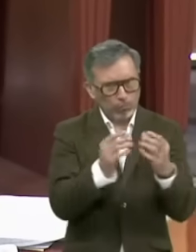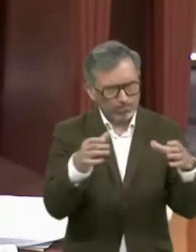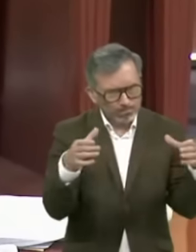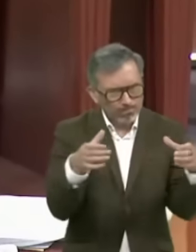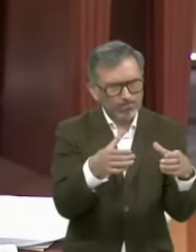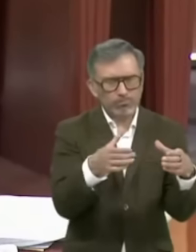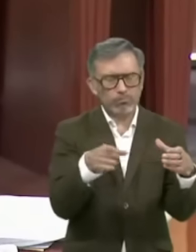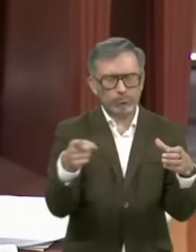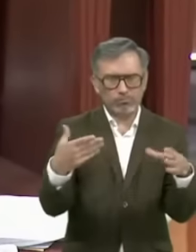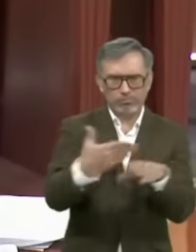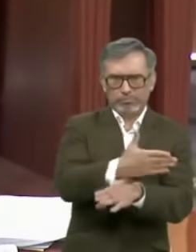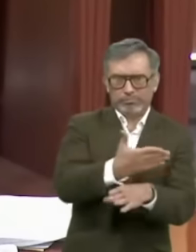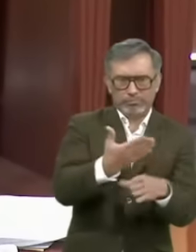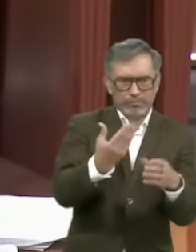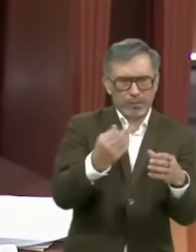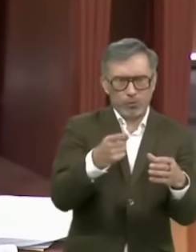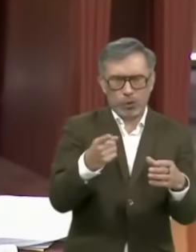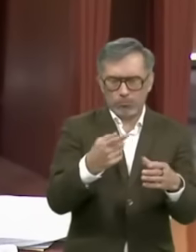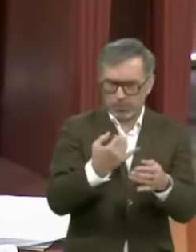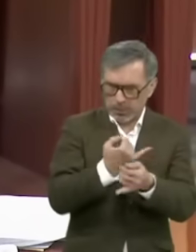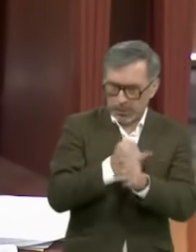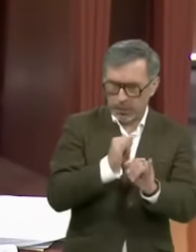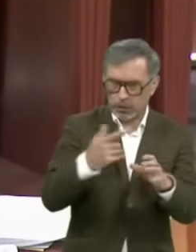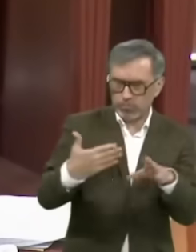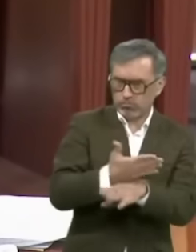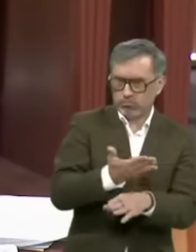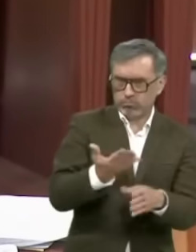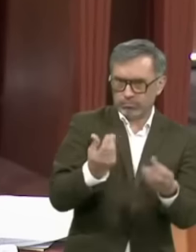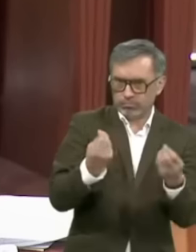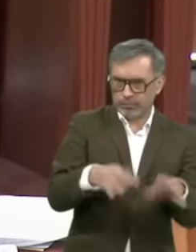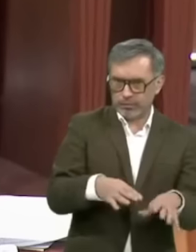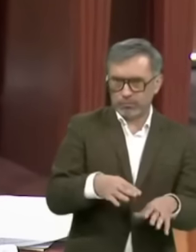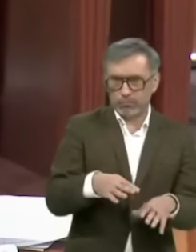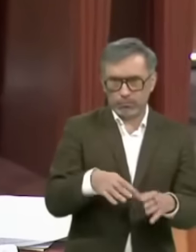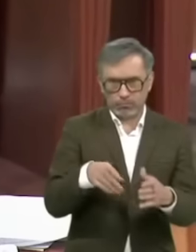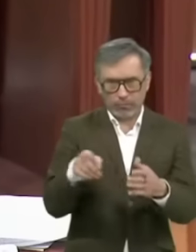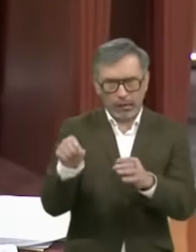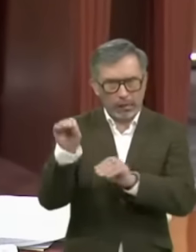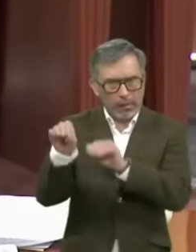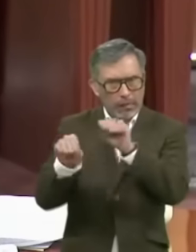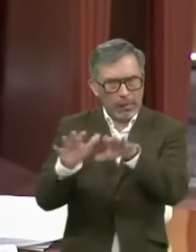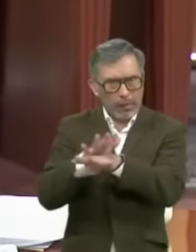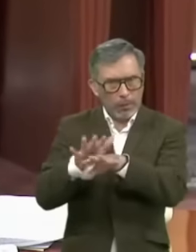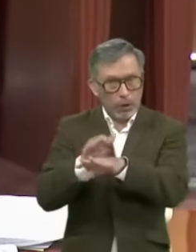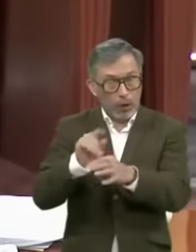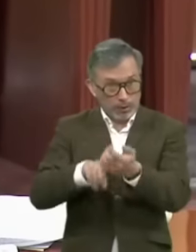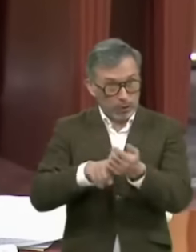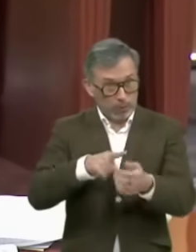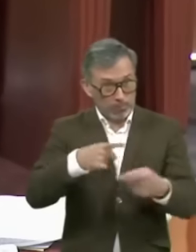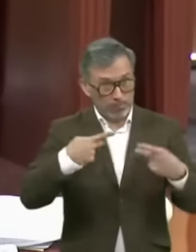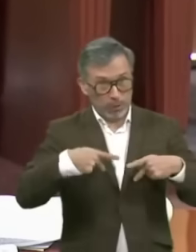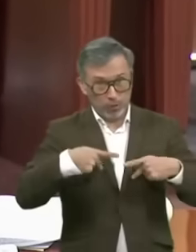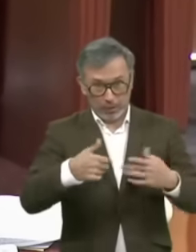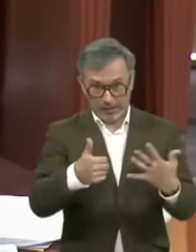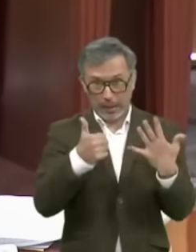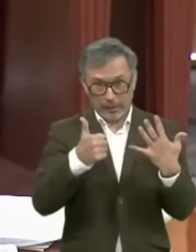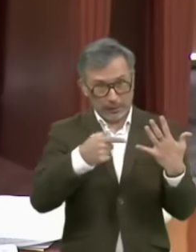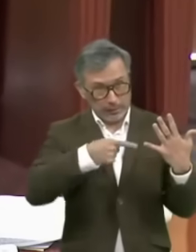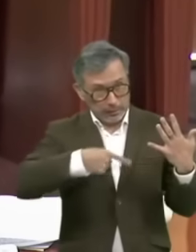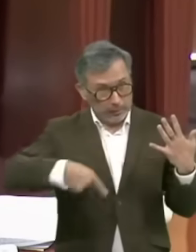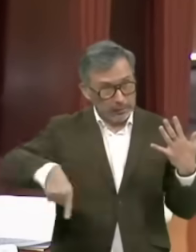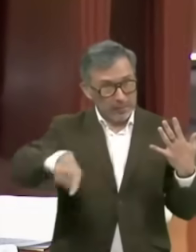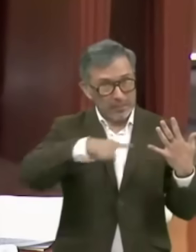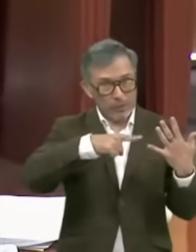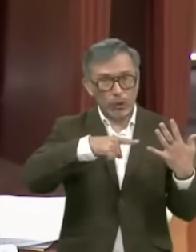este instituto, pero que nada tiene que ver este instituto, o por lo menos nosotros seis, no estamos cuestionando